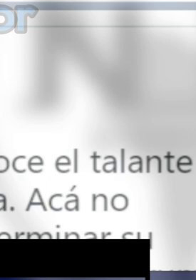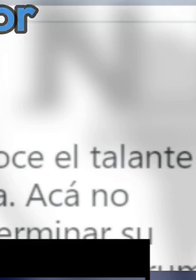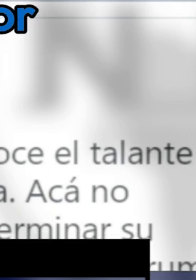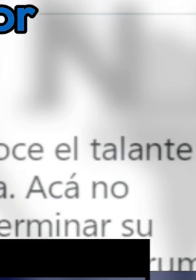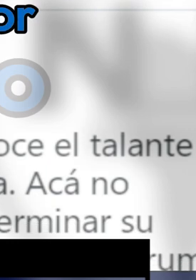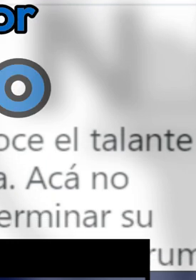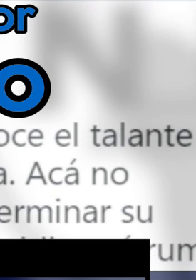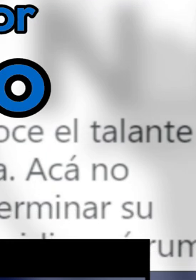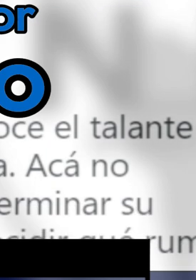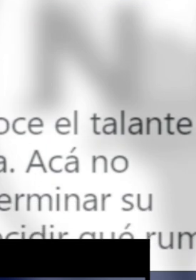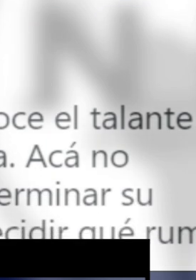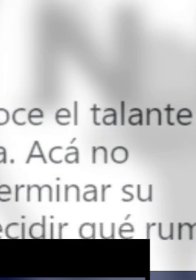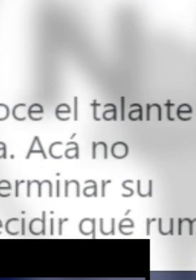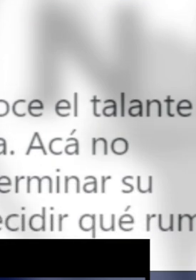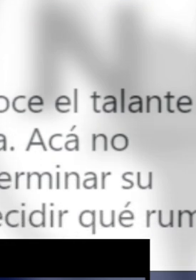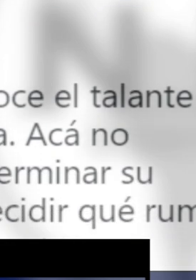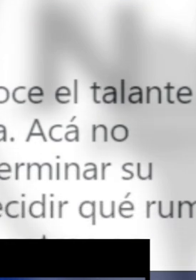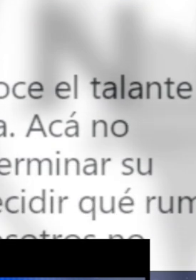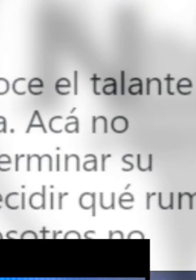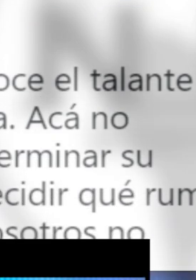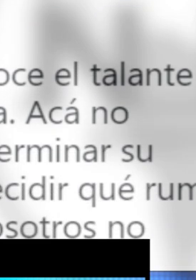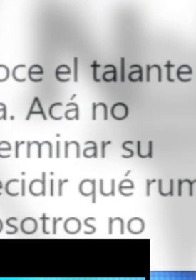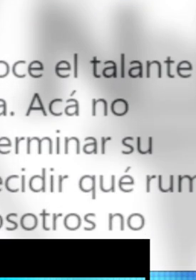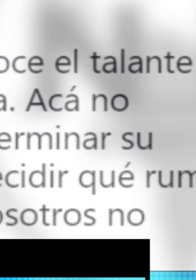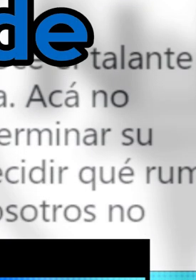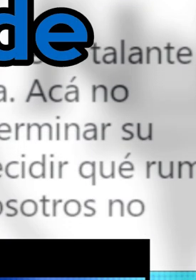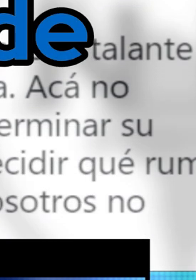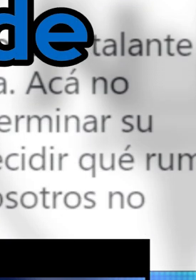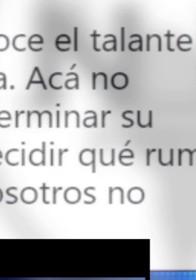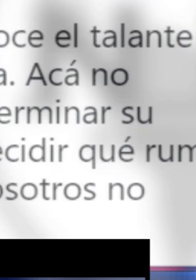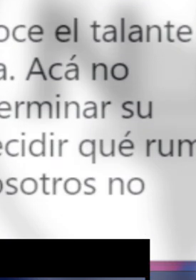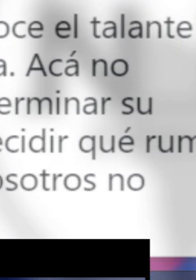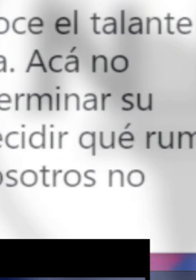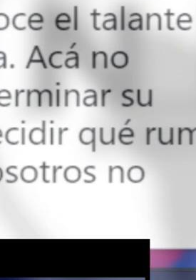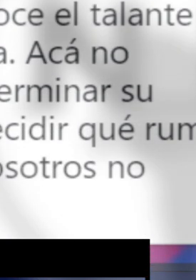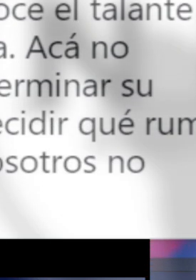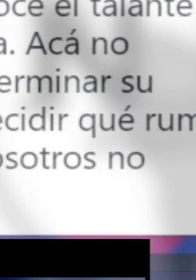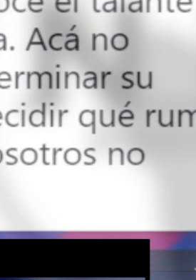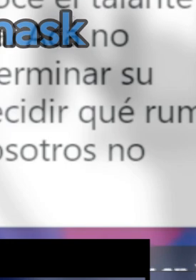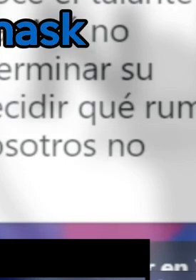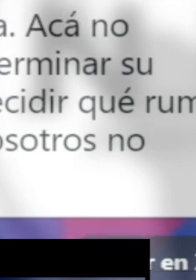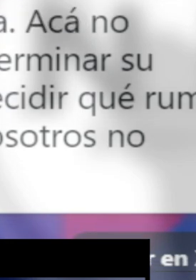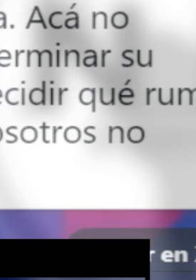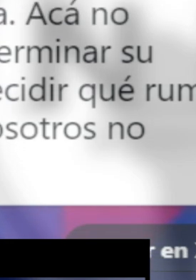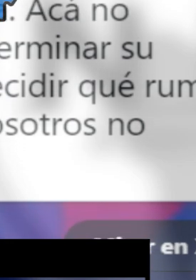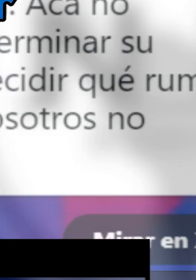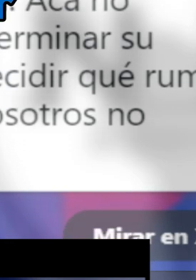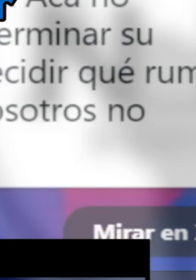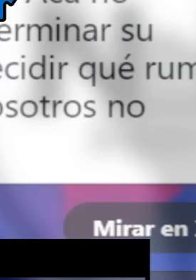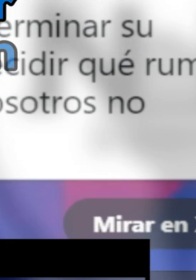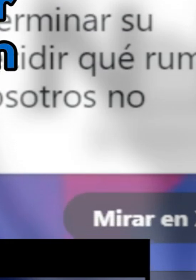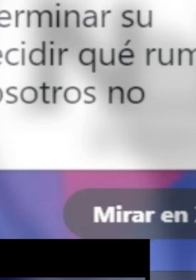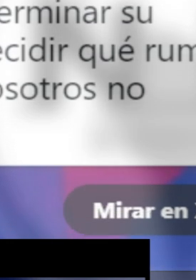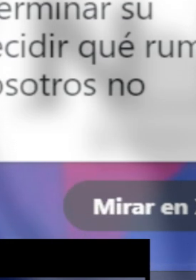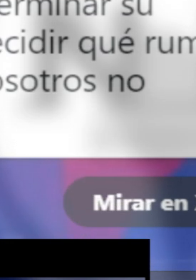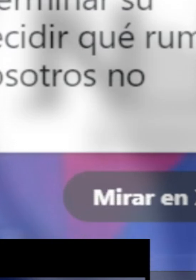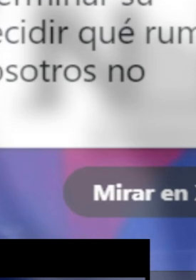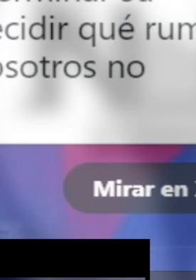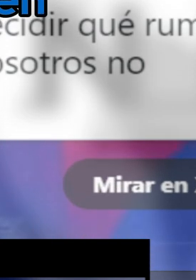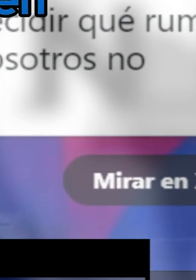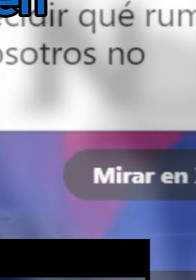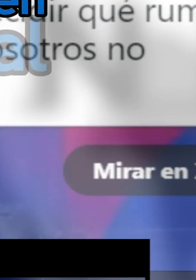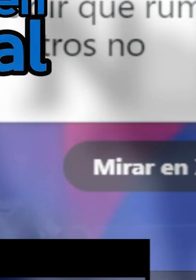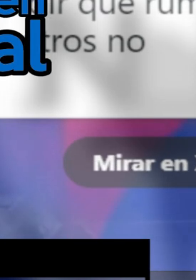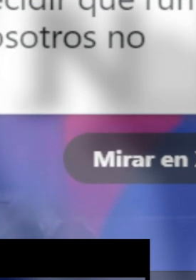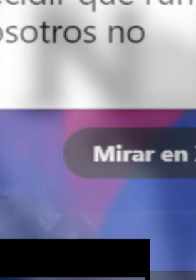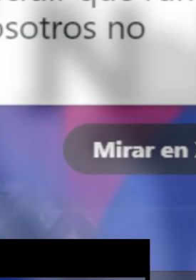político comunicador alternativo, aseguró que Twitter está en manos de un nazi, en referencia a Elon Musk, y que en cualquier momento podrían cerrarle su cuenta